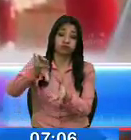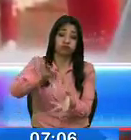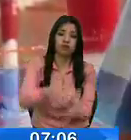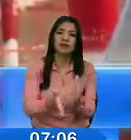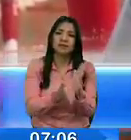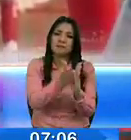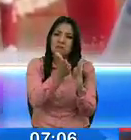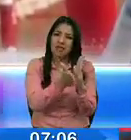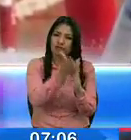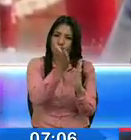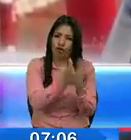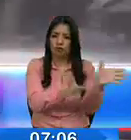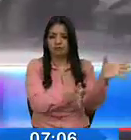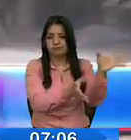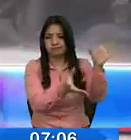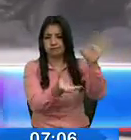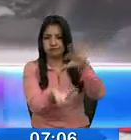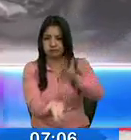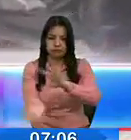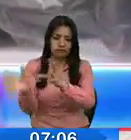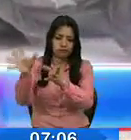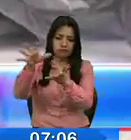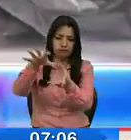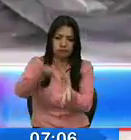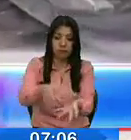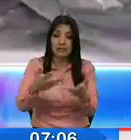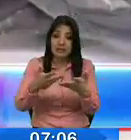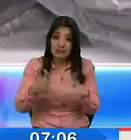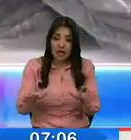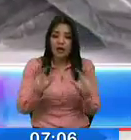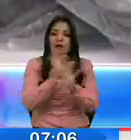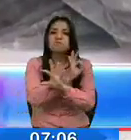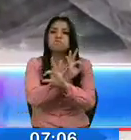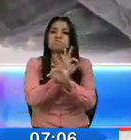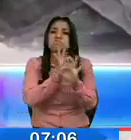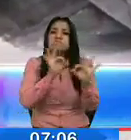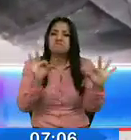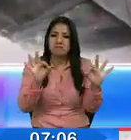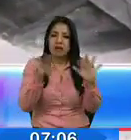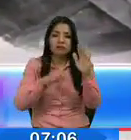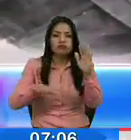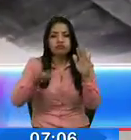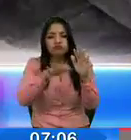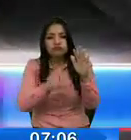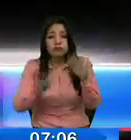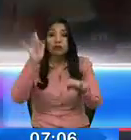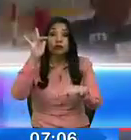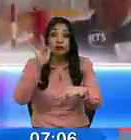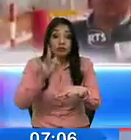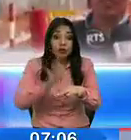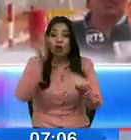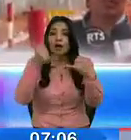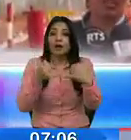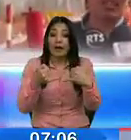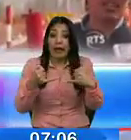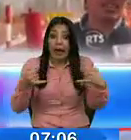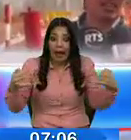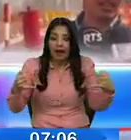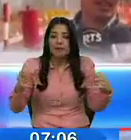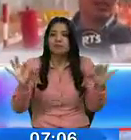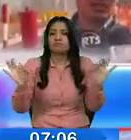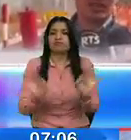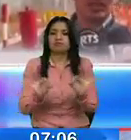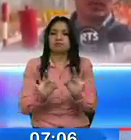una limpieza del vehículo. Estaba manipulando una varilla para limpieza y lamentablemente tocó el cable. Y que hubo un problema de seguridad,